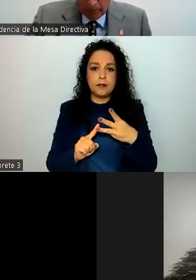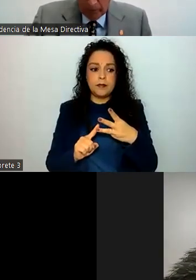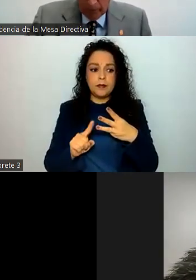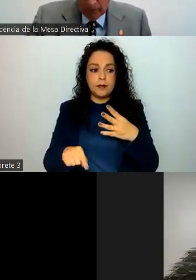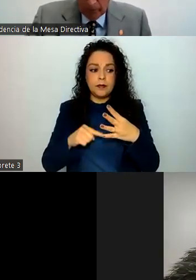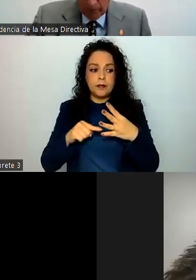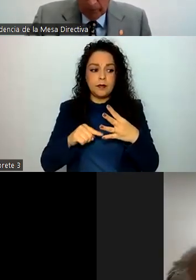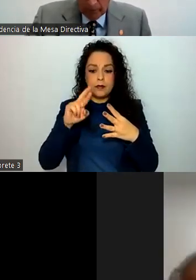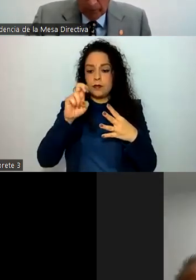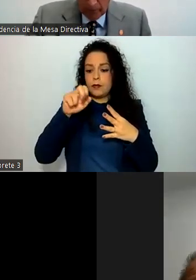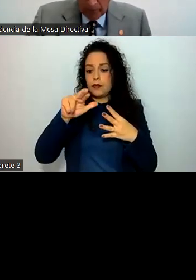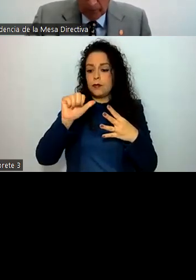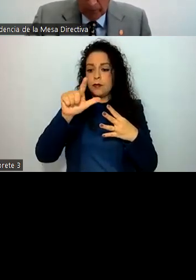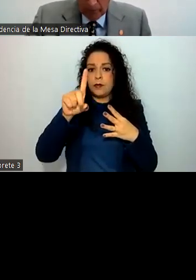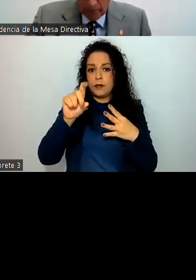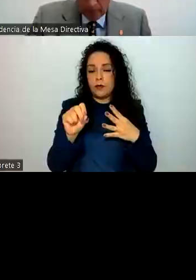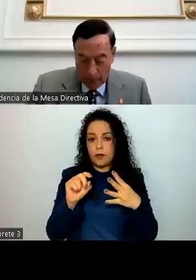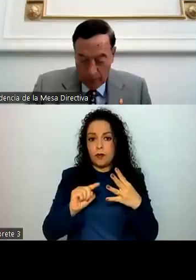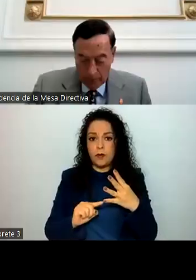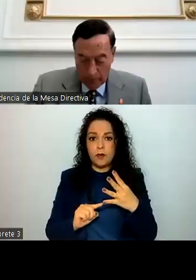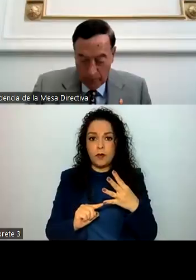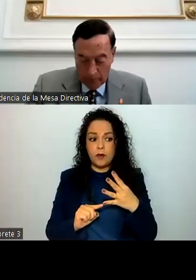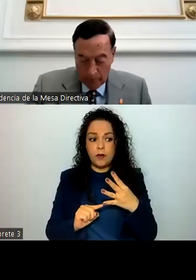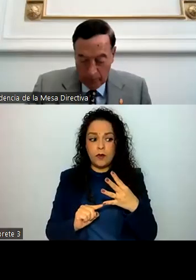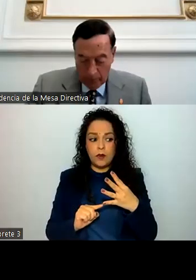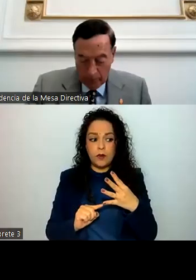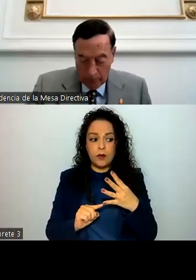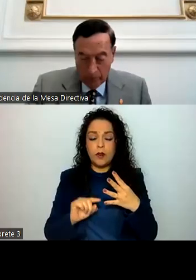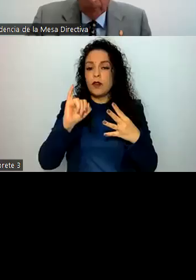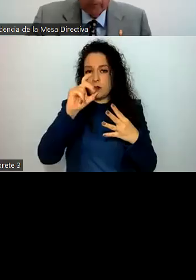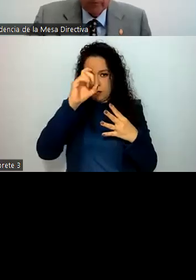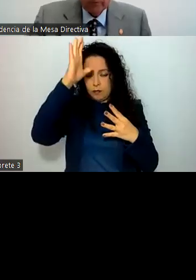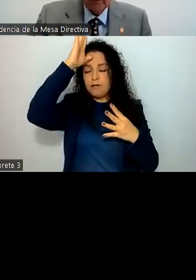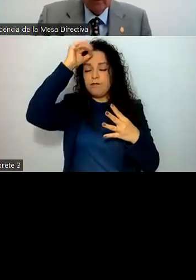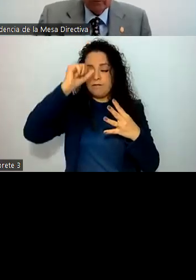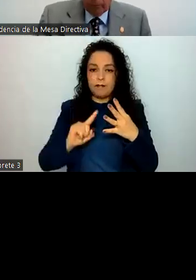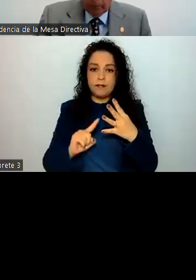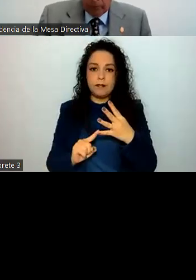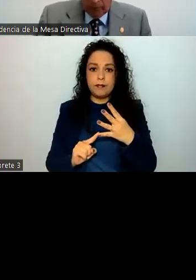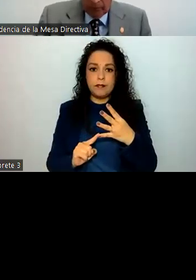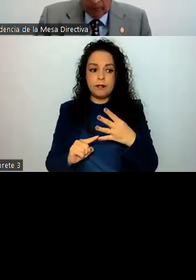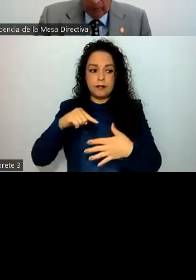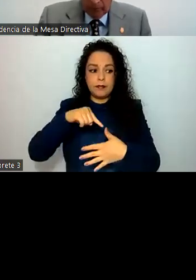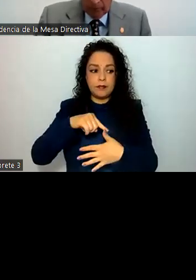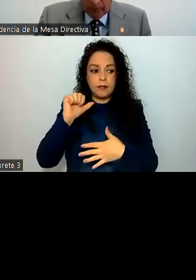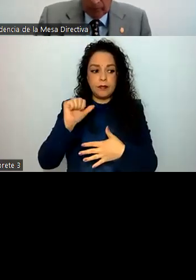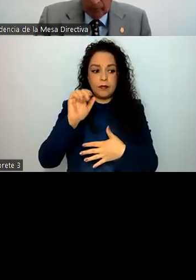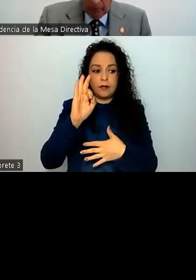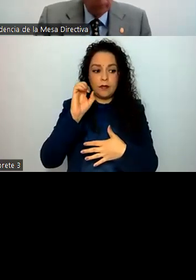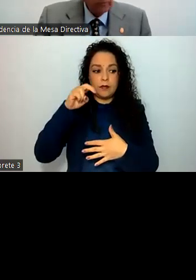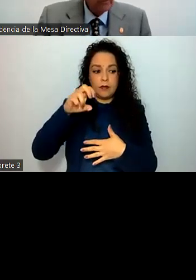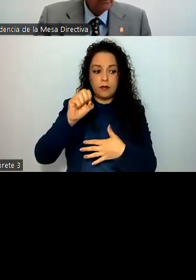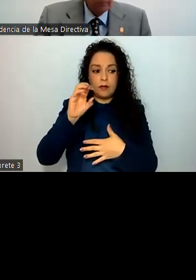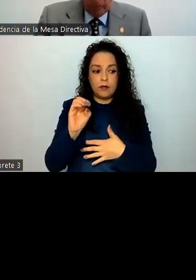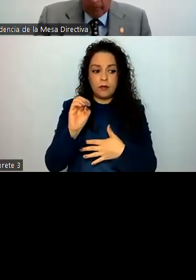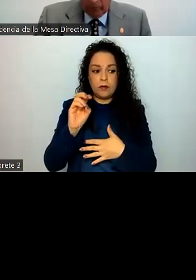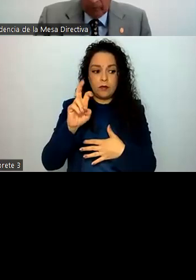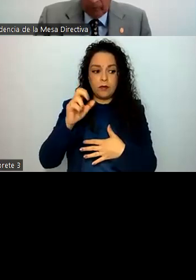Licenciado Reinaldo Baños Lozada. Baños Lozada, a favor. Maestro Alfonso Vega González.